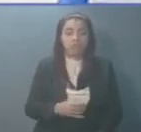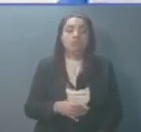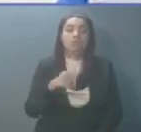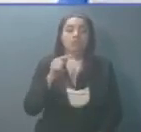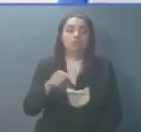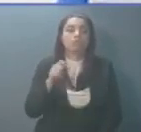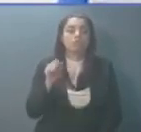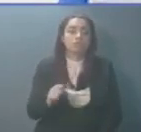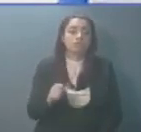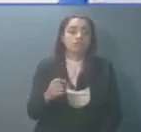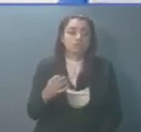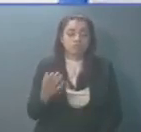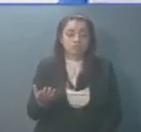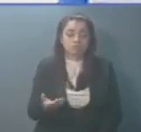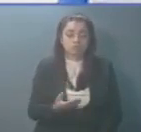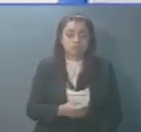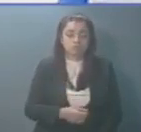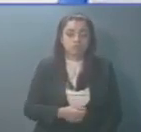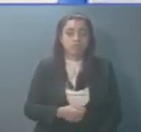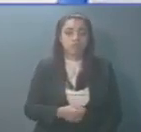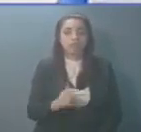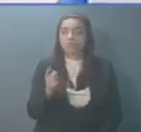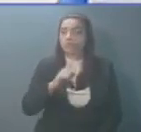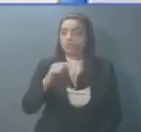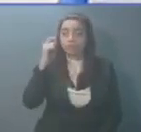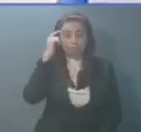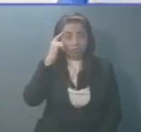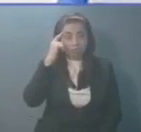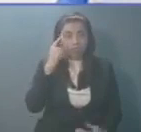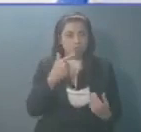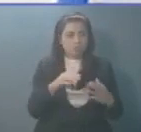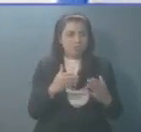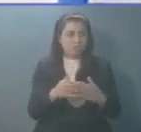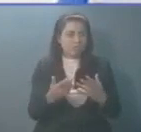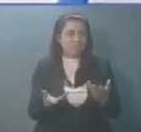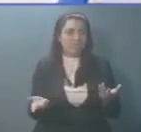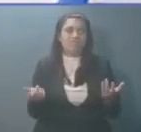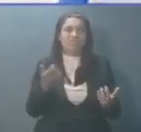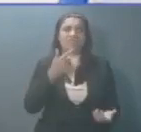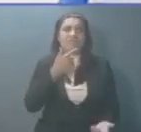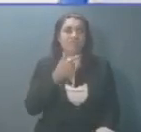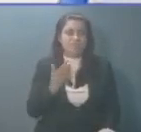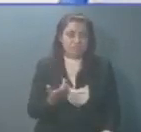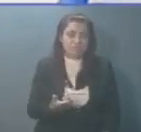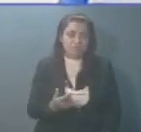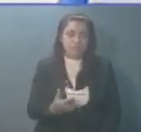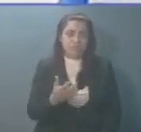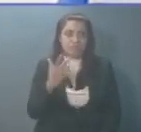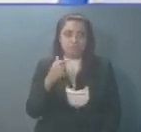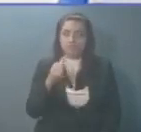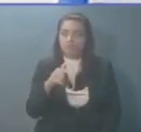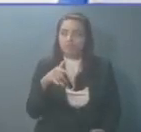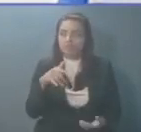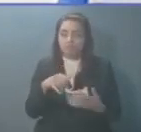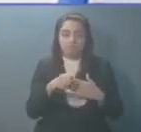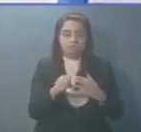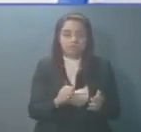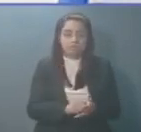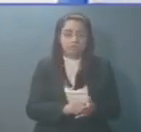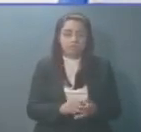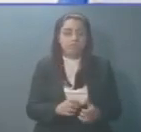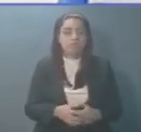es donde se debe, no creando este tipo de espectáculos que mal hablan también de la Asamblea